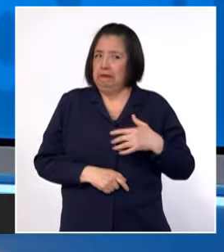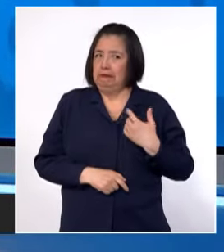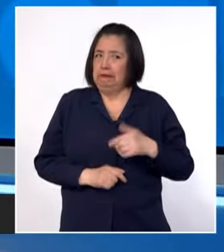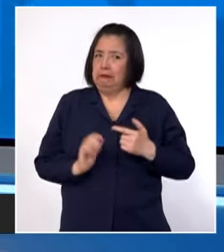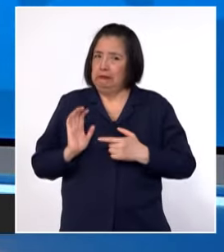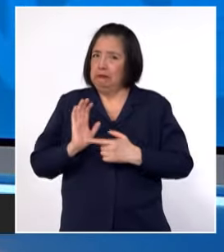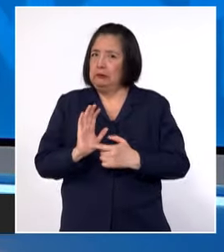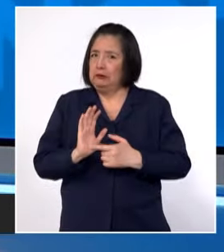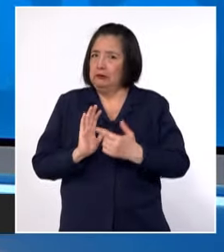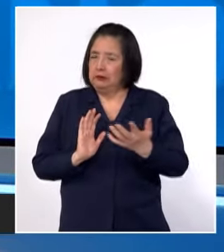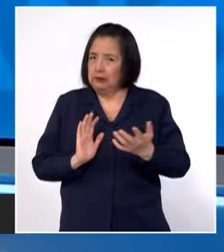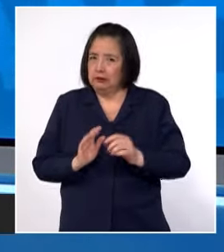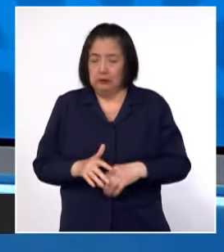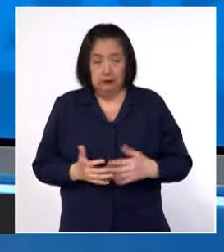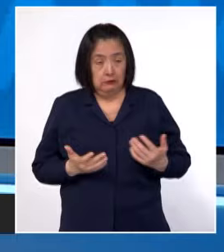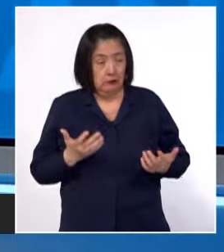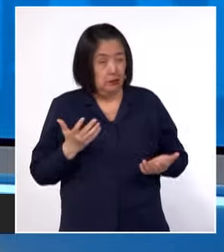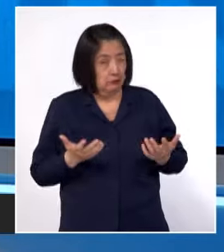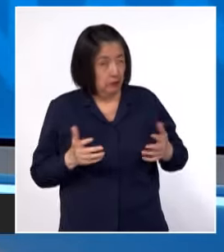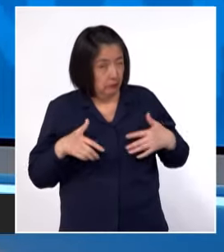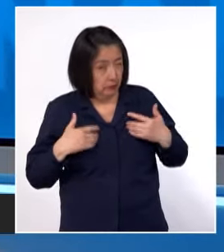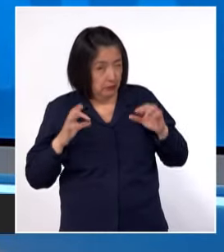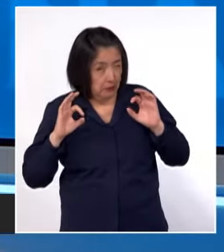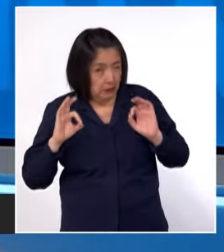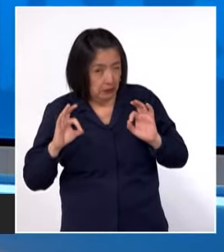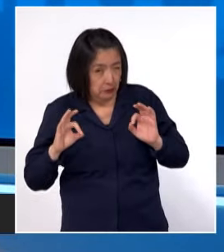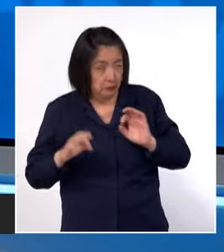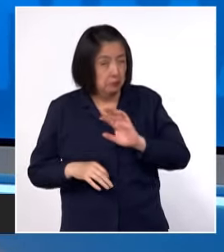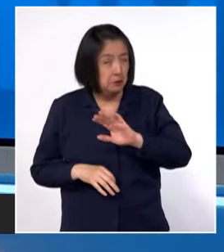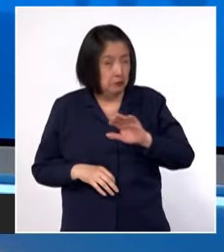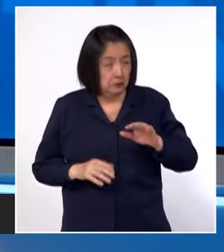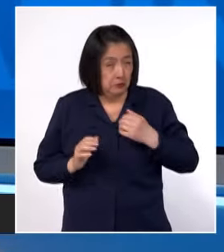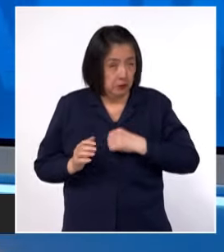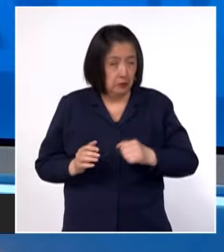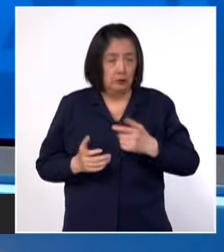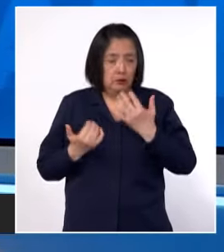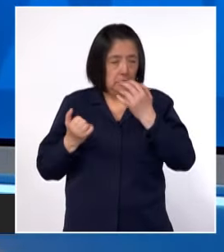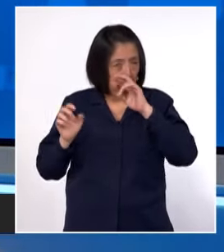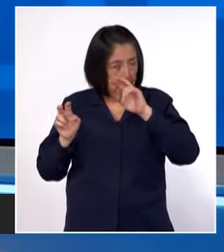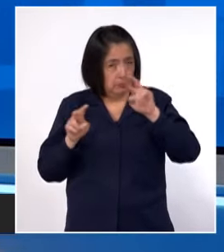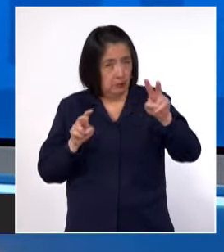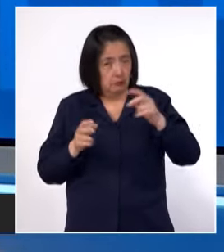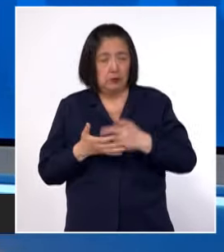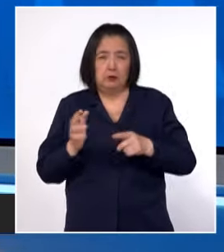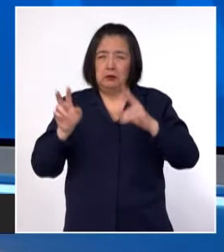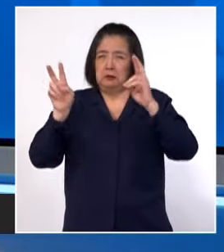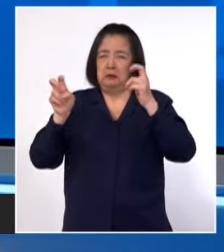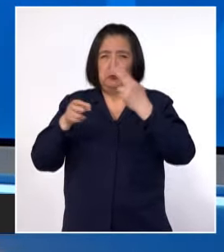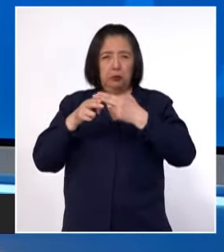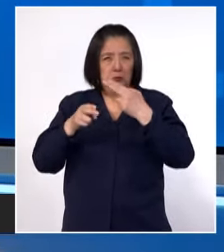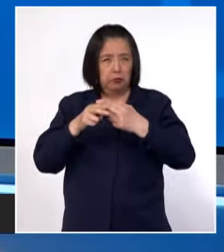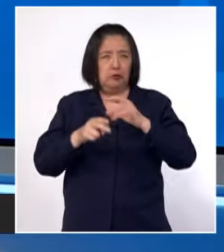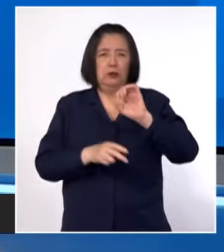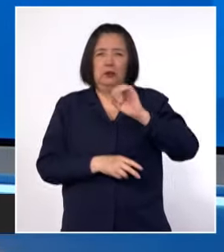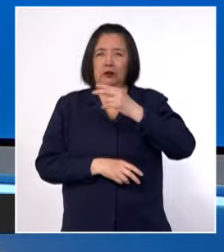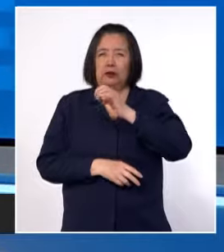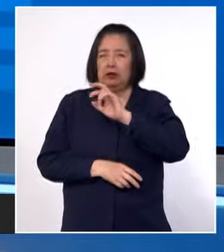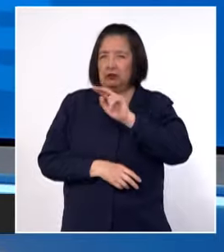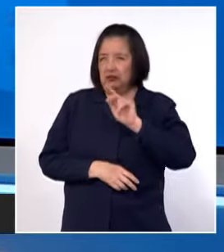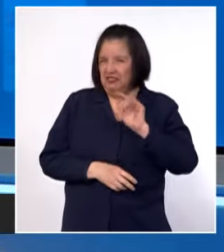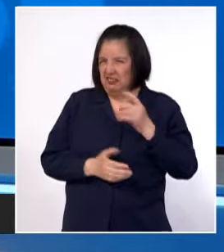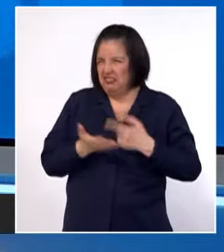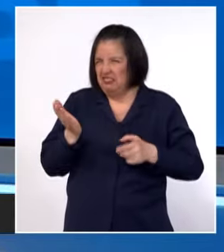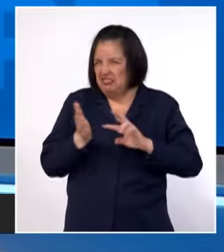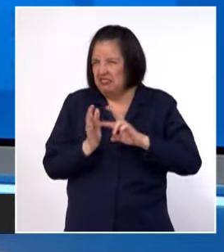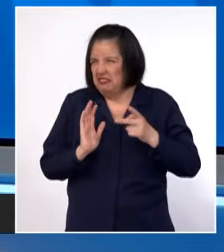estamos exponiendo? ¿Puede llegar esto a ser peligroso? En la siguiente nota vamos a conocer sobre algo que se conoce como el sharenting,